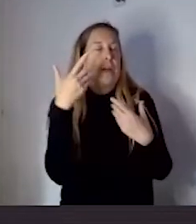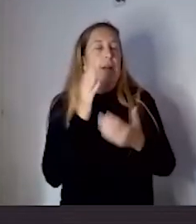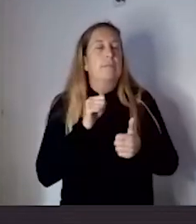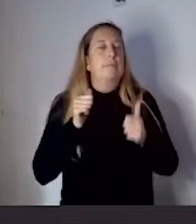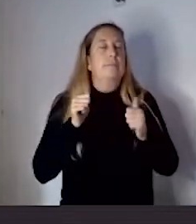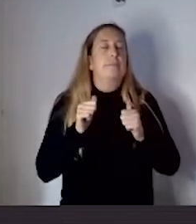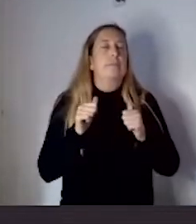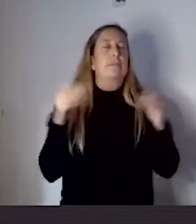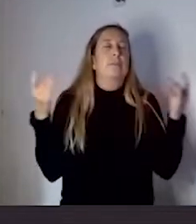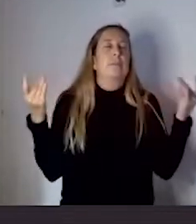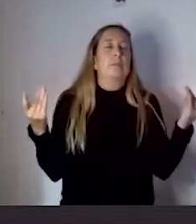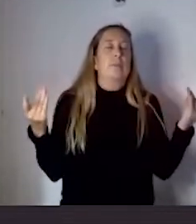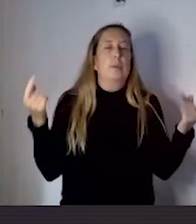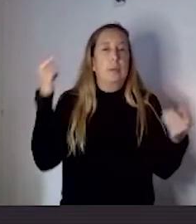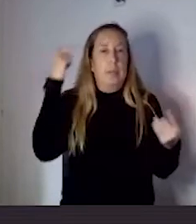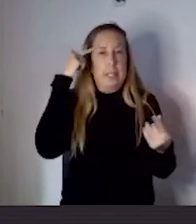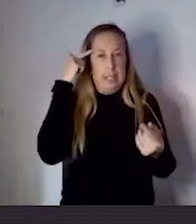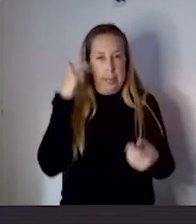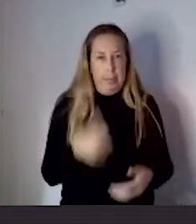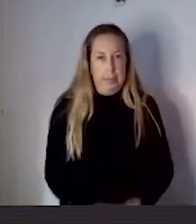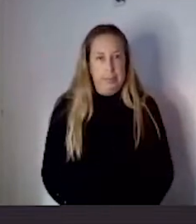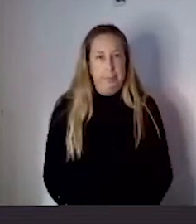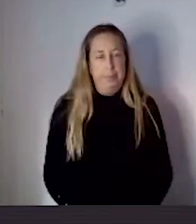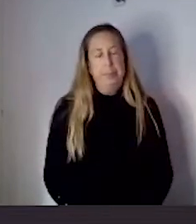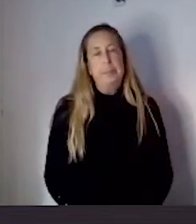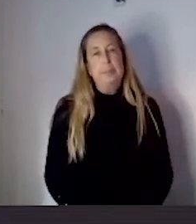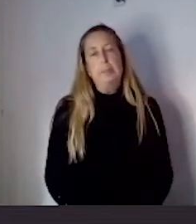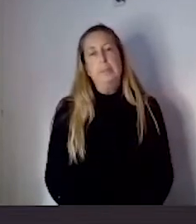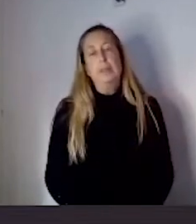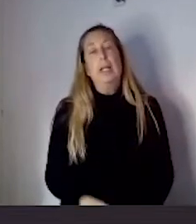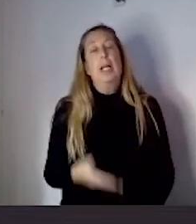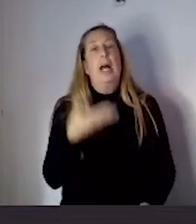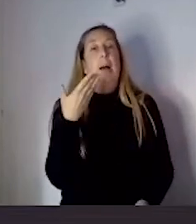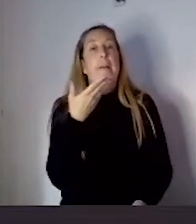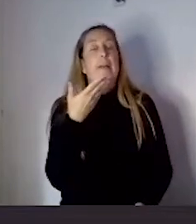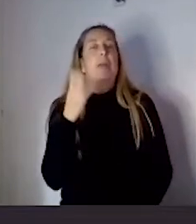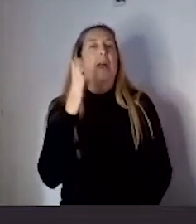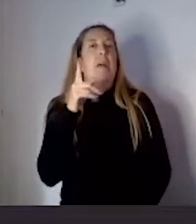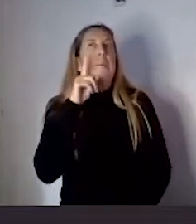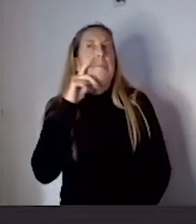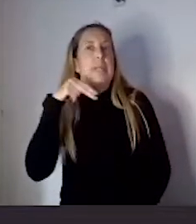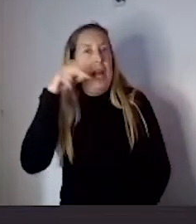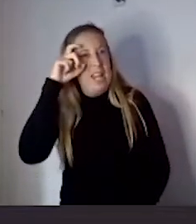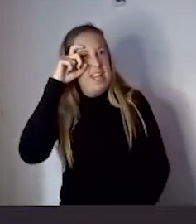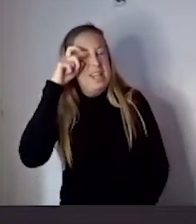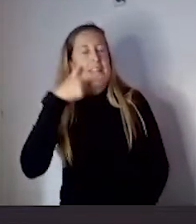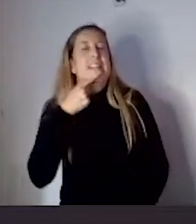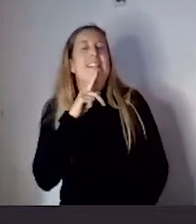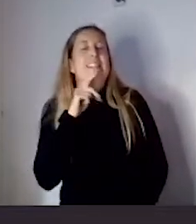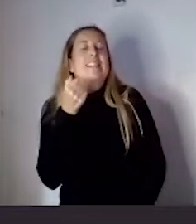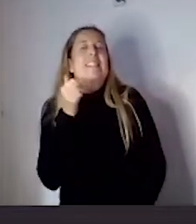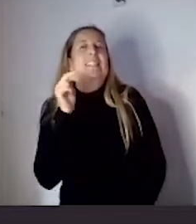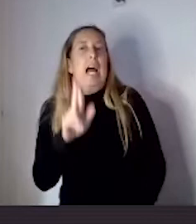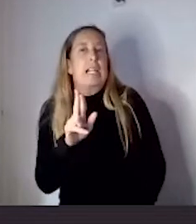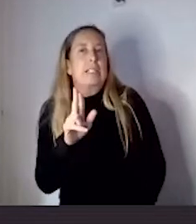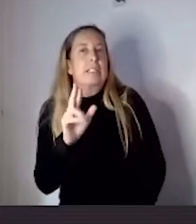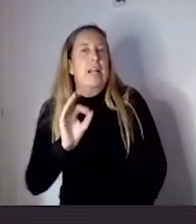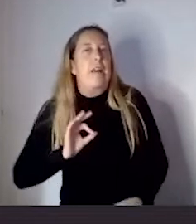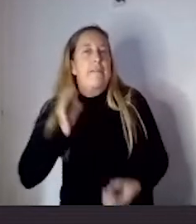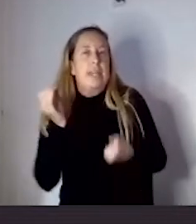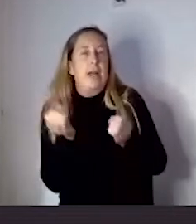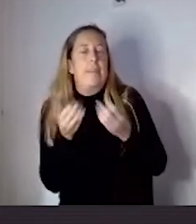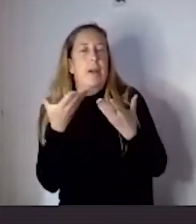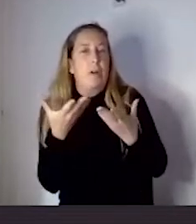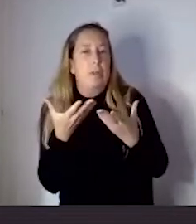ahora para hablar del bienestar hay que entender que el bienestar no es una cosa es algo súper individual y algo que va cambiando